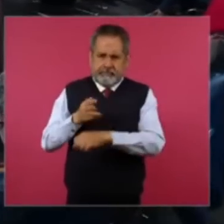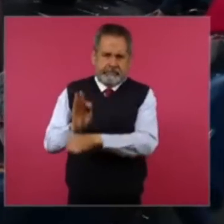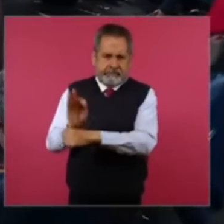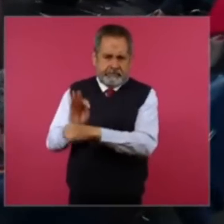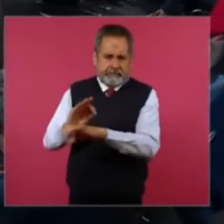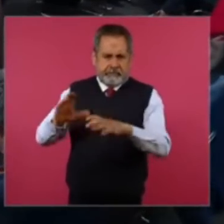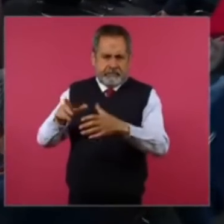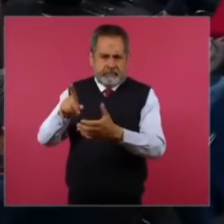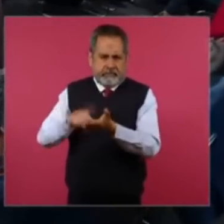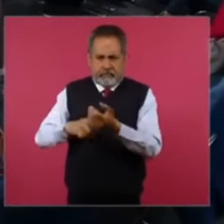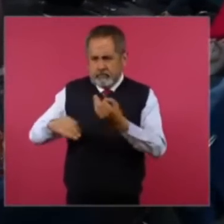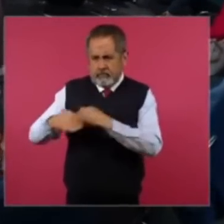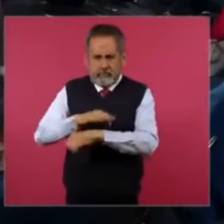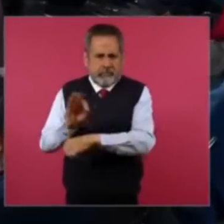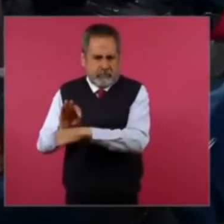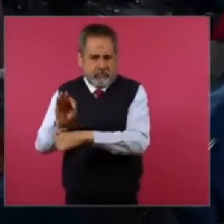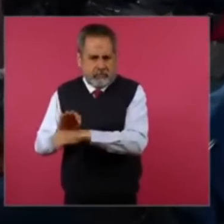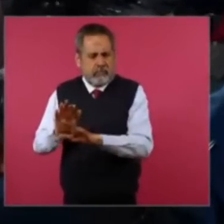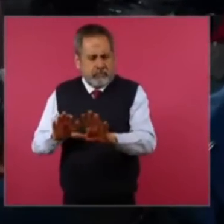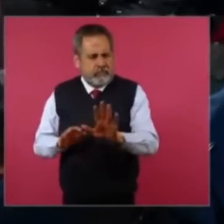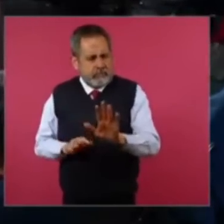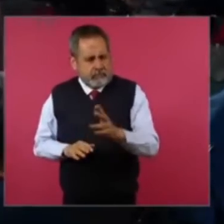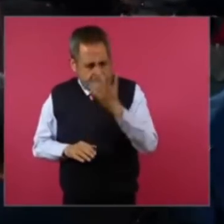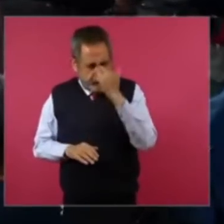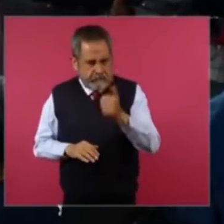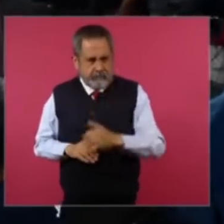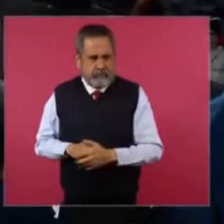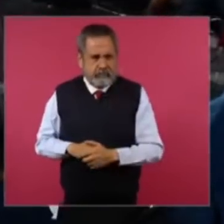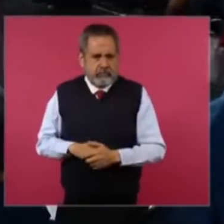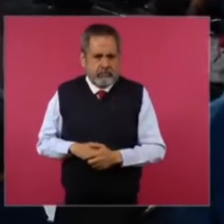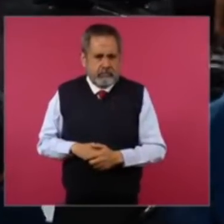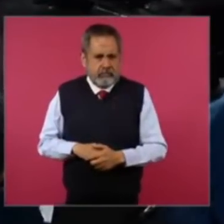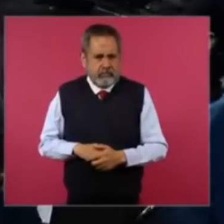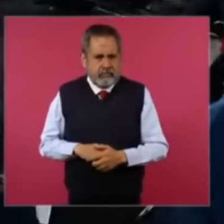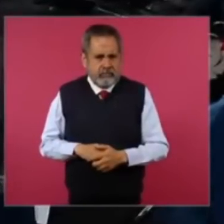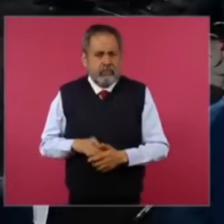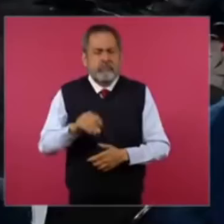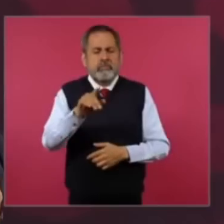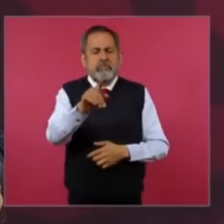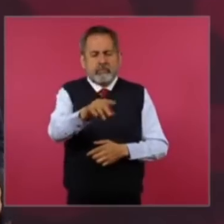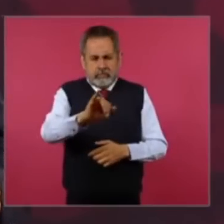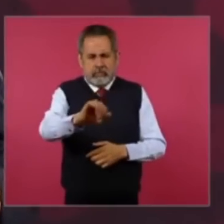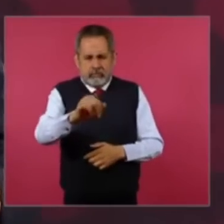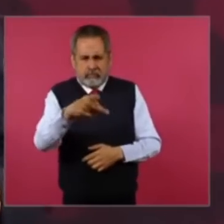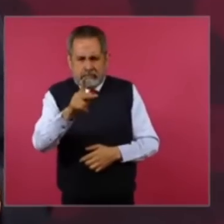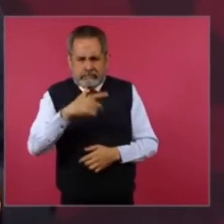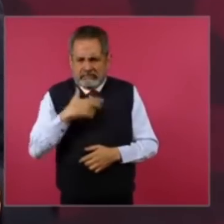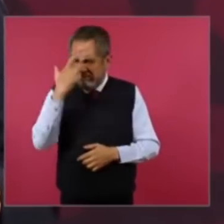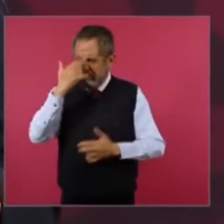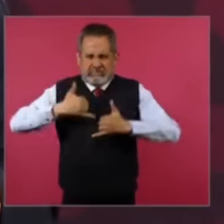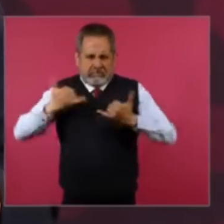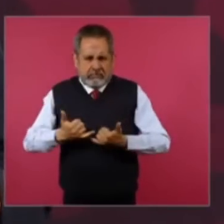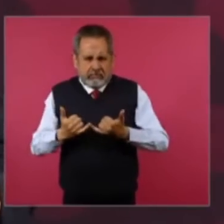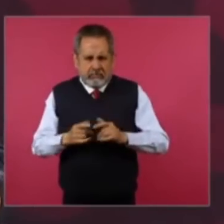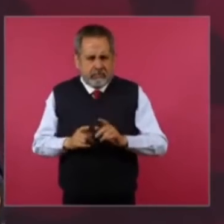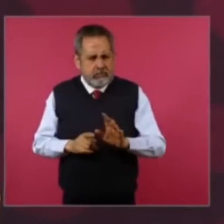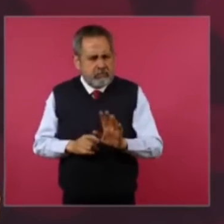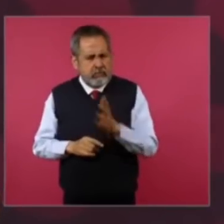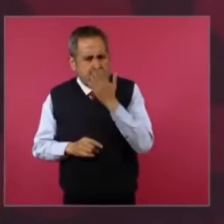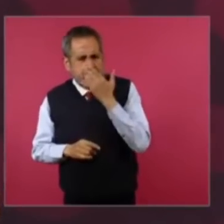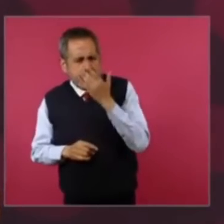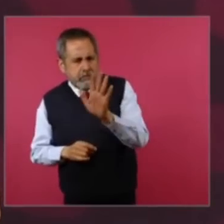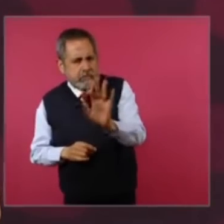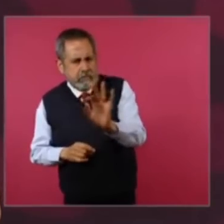Vamos a ir a la conferencia hoy 24 de junio del 2024. Hoy